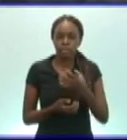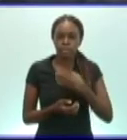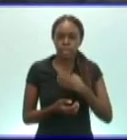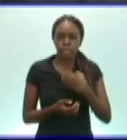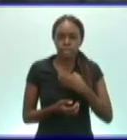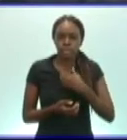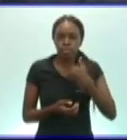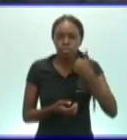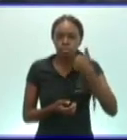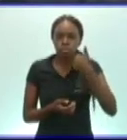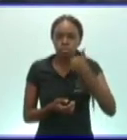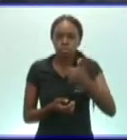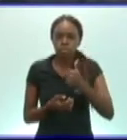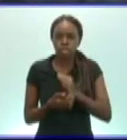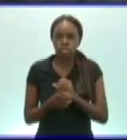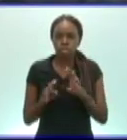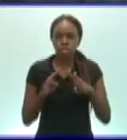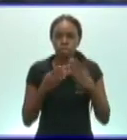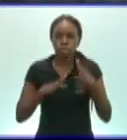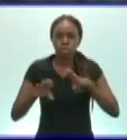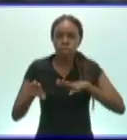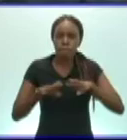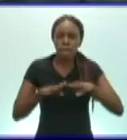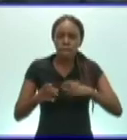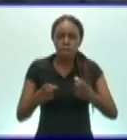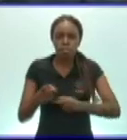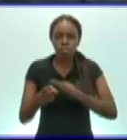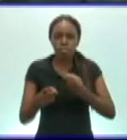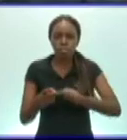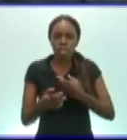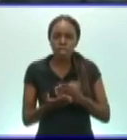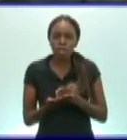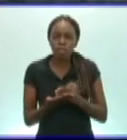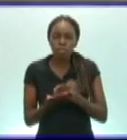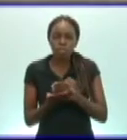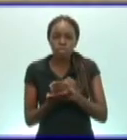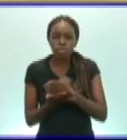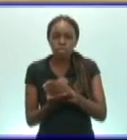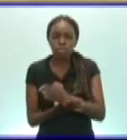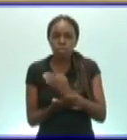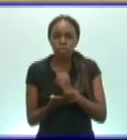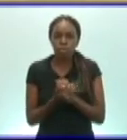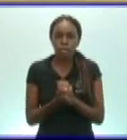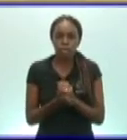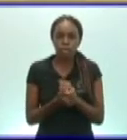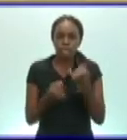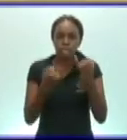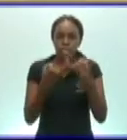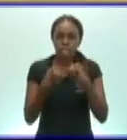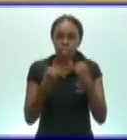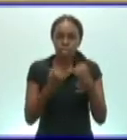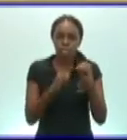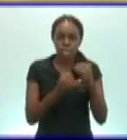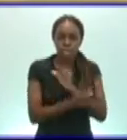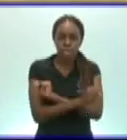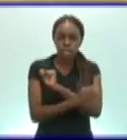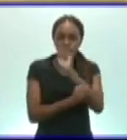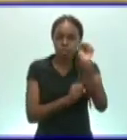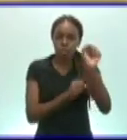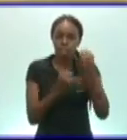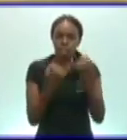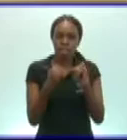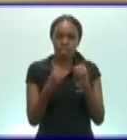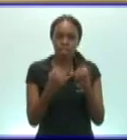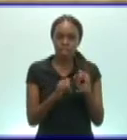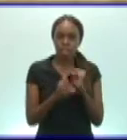en convicciones preparados para llevar la guerra hasta las últimas consecuencias, hasta tanto no se obtuviera la independencia de la patria. Su hijo